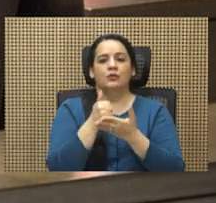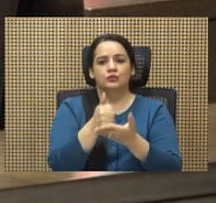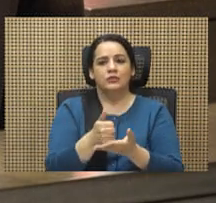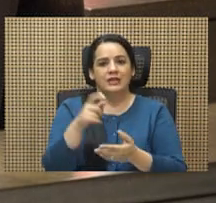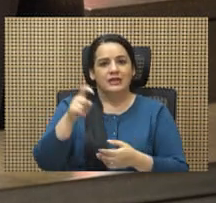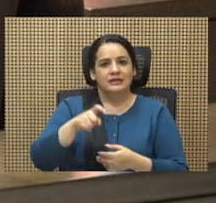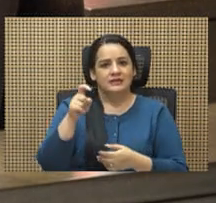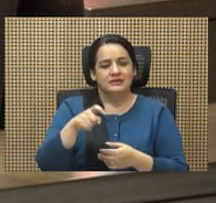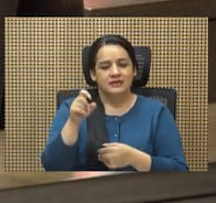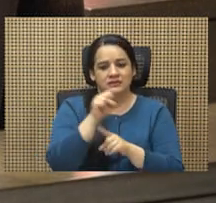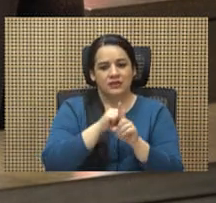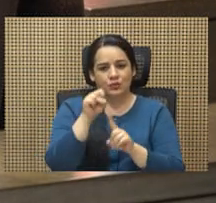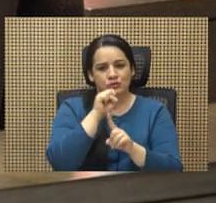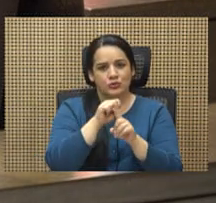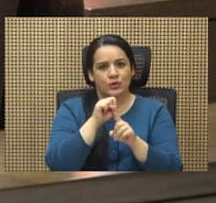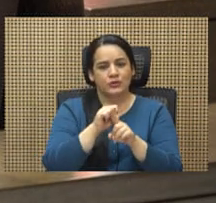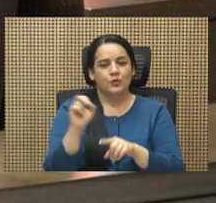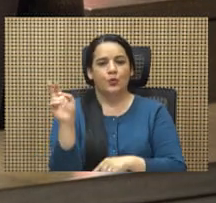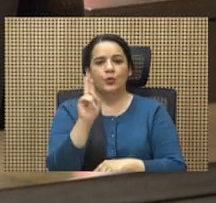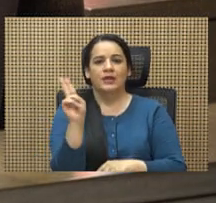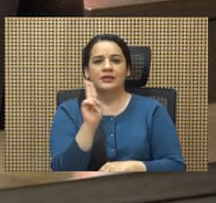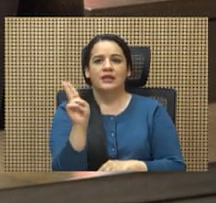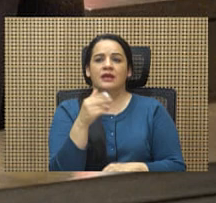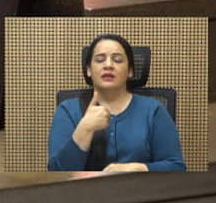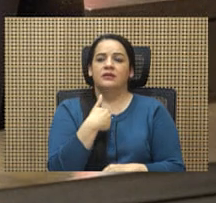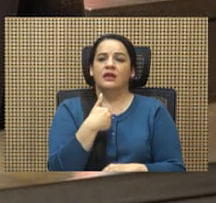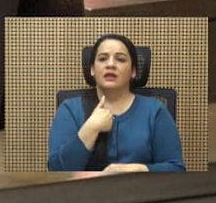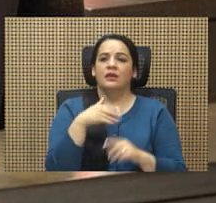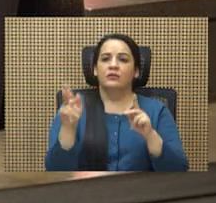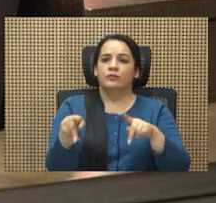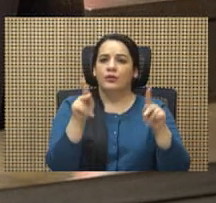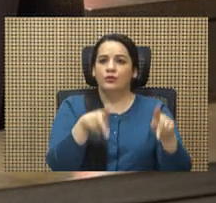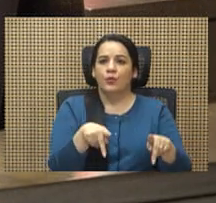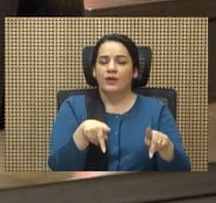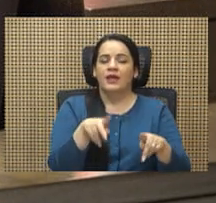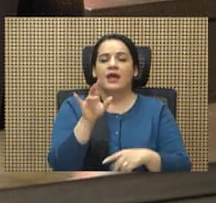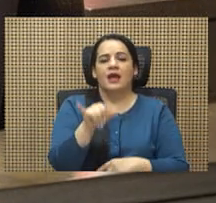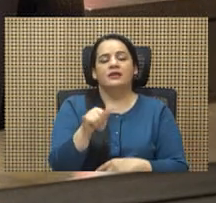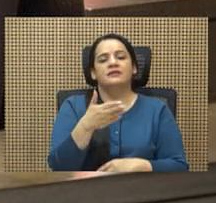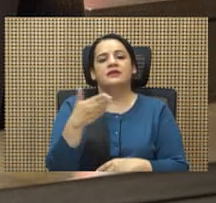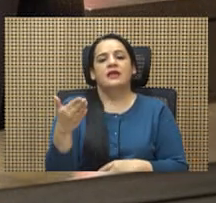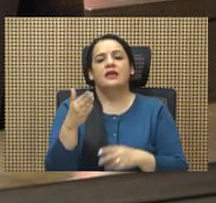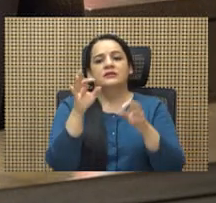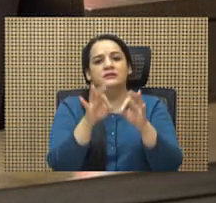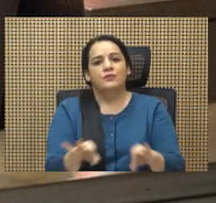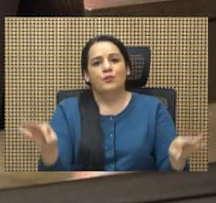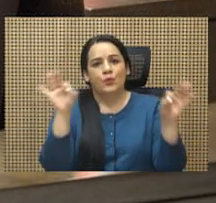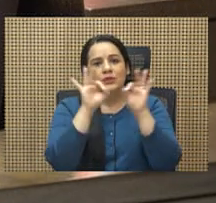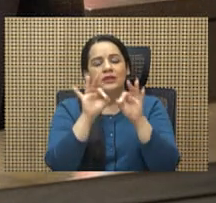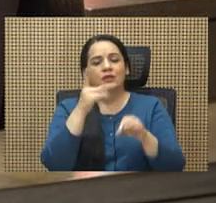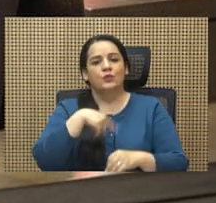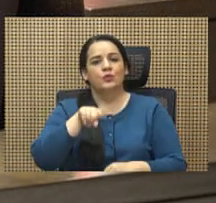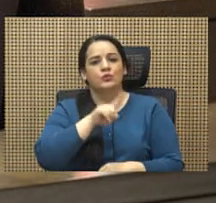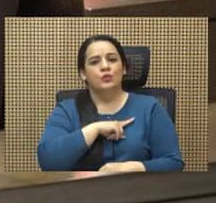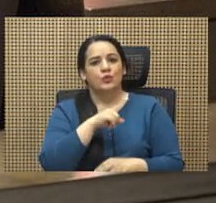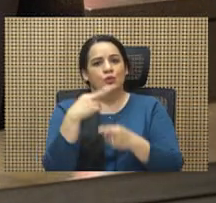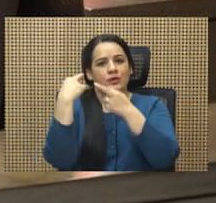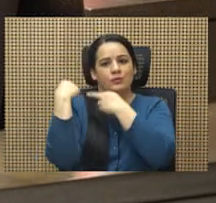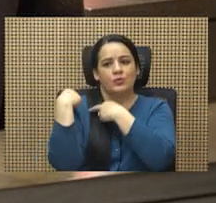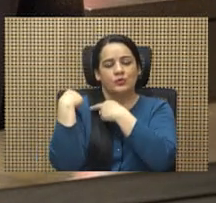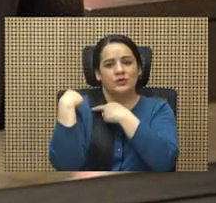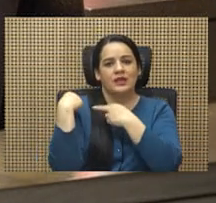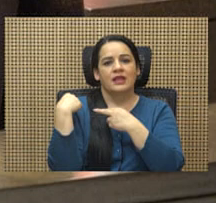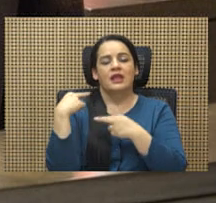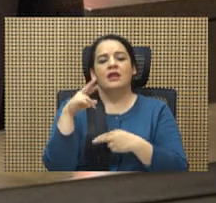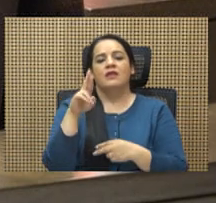situaciones urgentes que tienen los ciudadanos. De tal manera que es importante que nosotros responsablemente